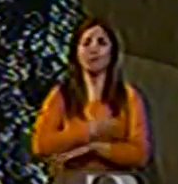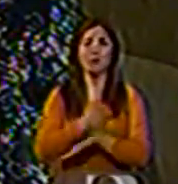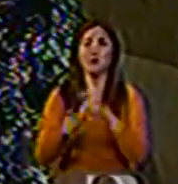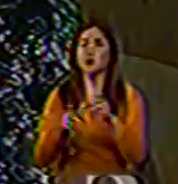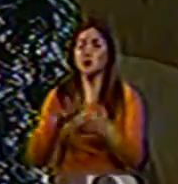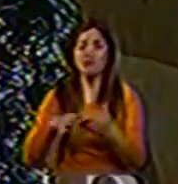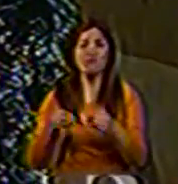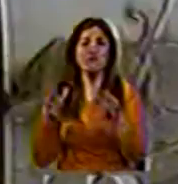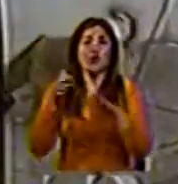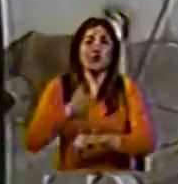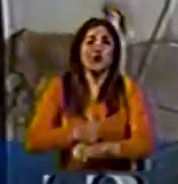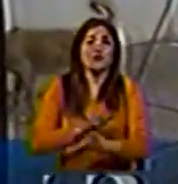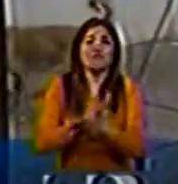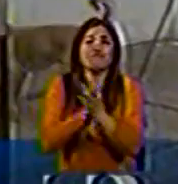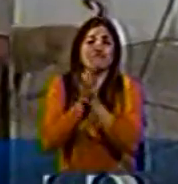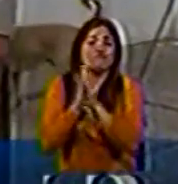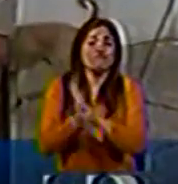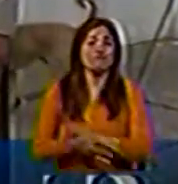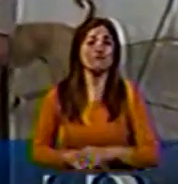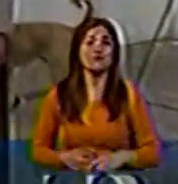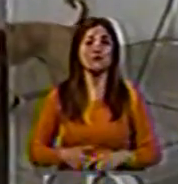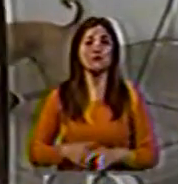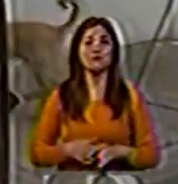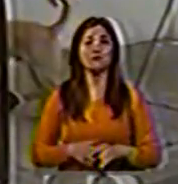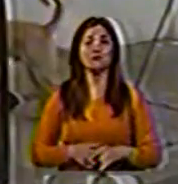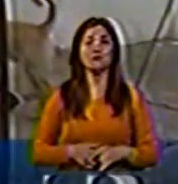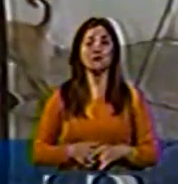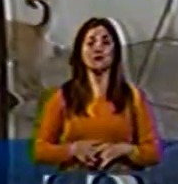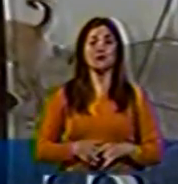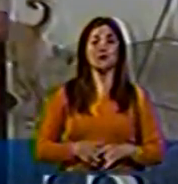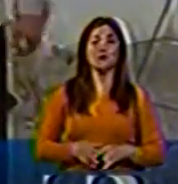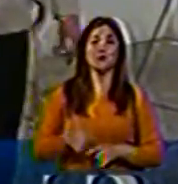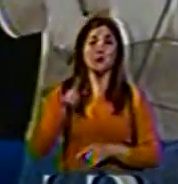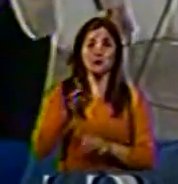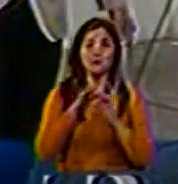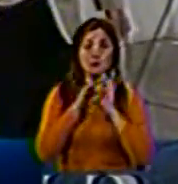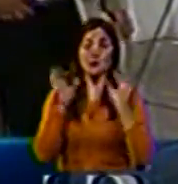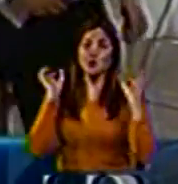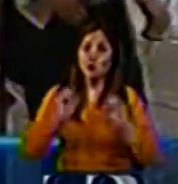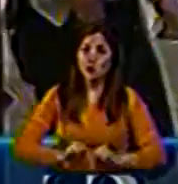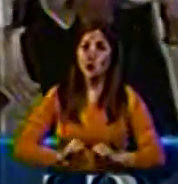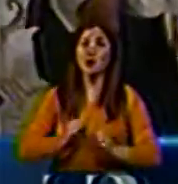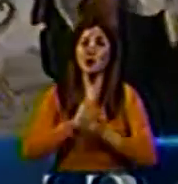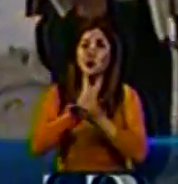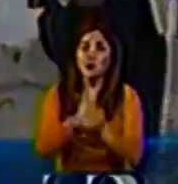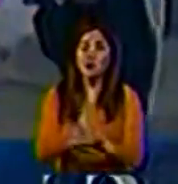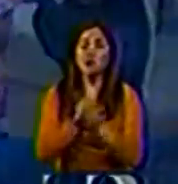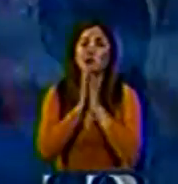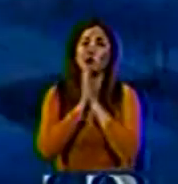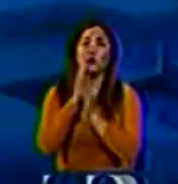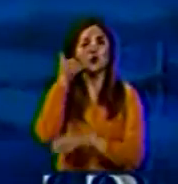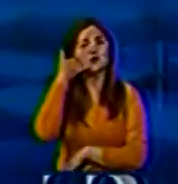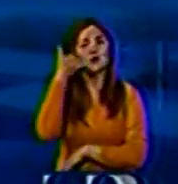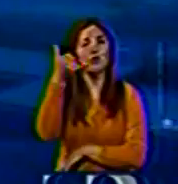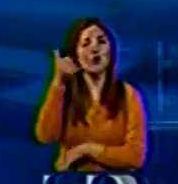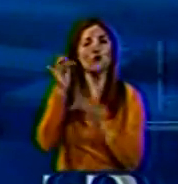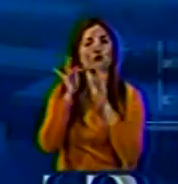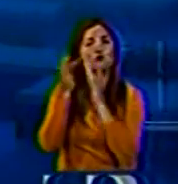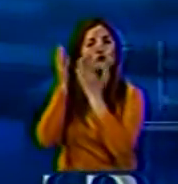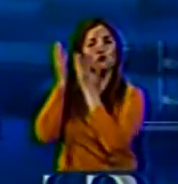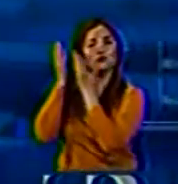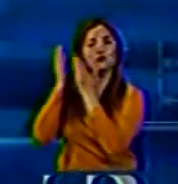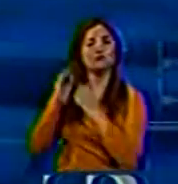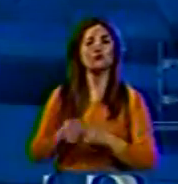nada las autoridades no hacen nada si esté en sus manos colaborar con la pequeña shirley comuníquese a los contactos